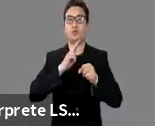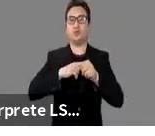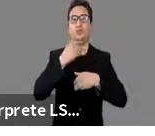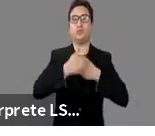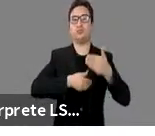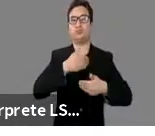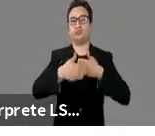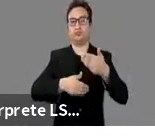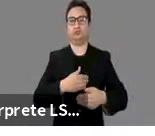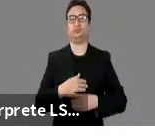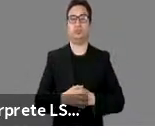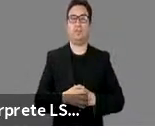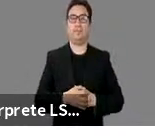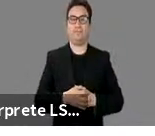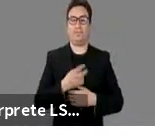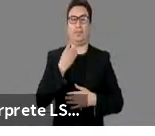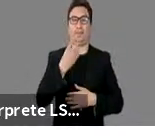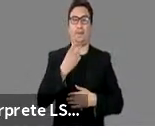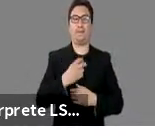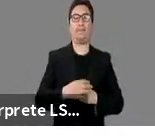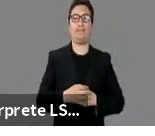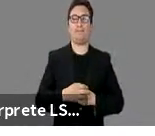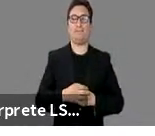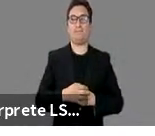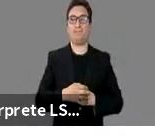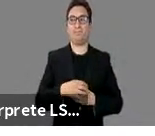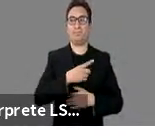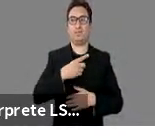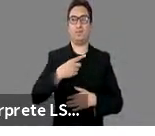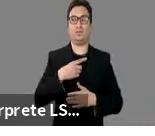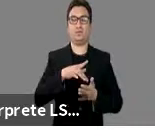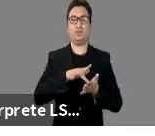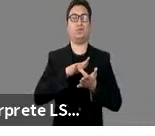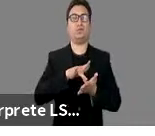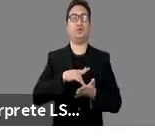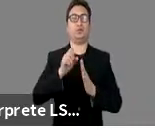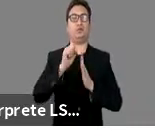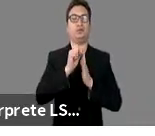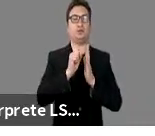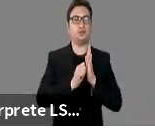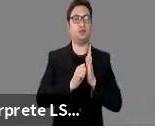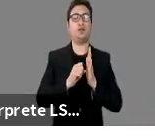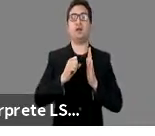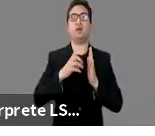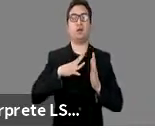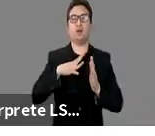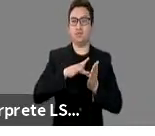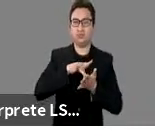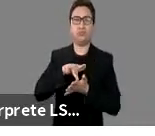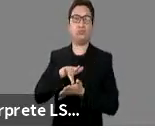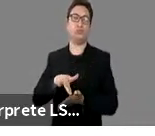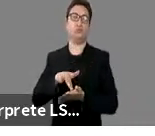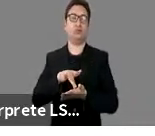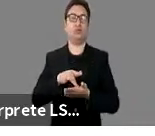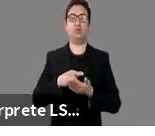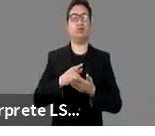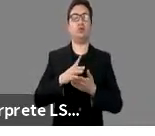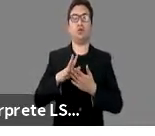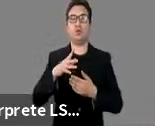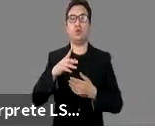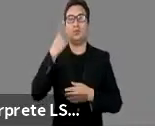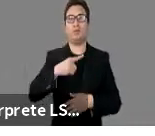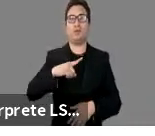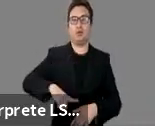se le debe dar un apoyo, debe de existir un sistema de apoyo de política de gobierno. Si bien es cierto,